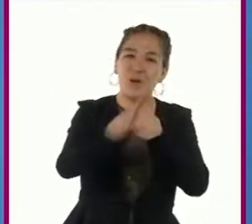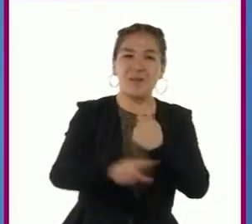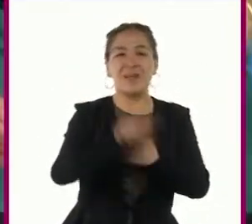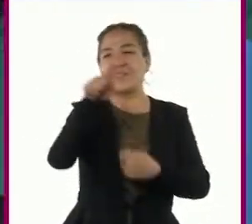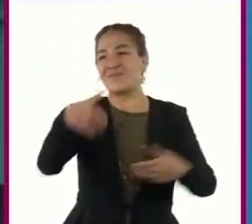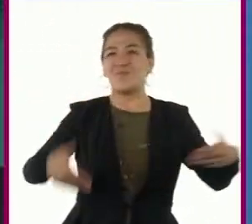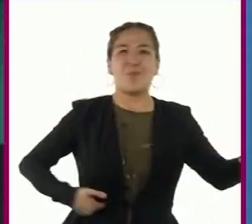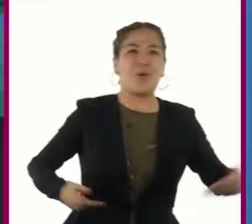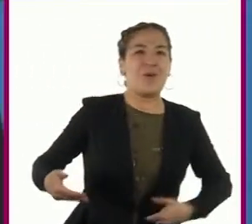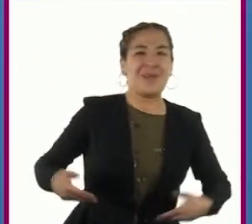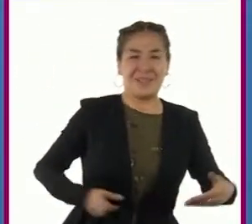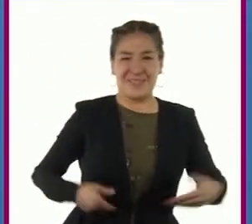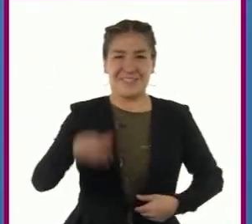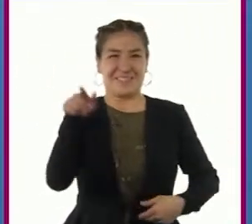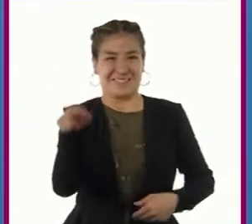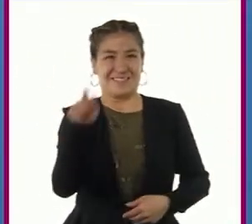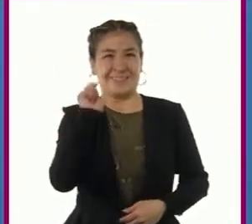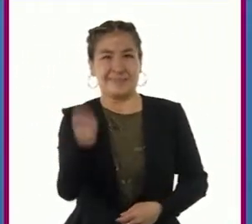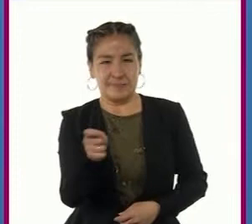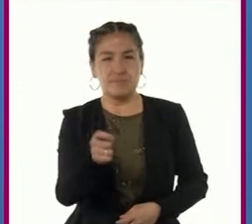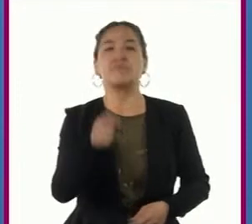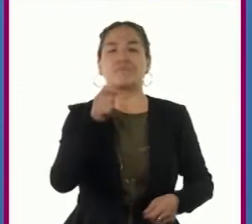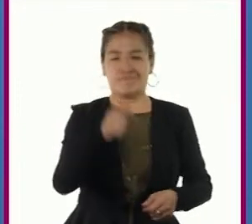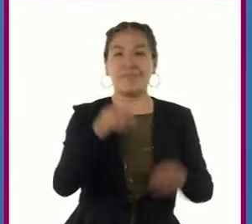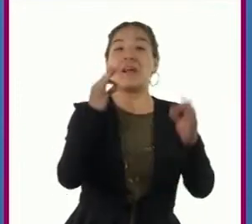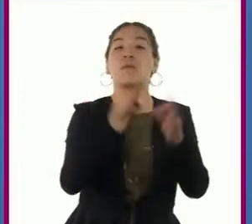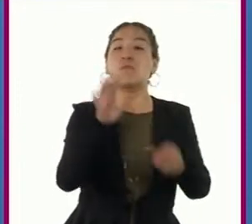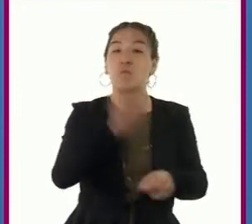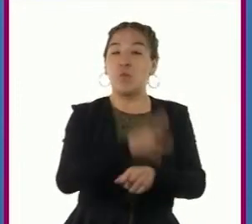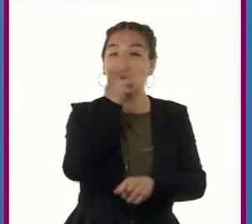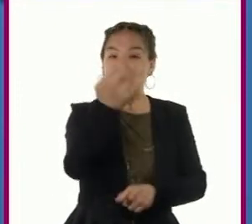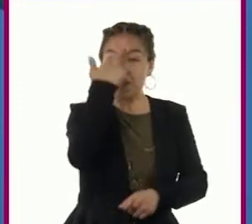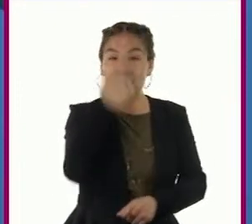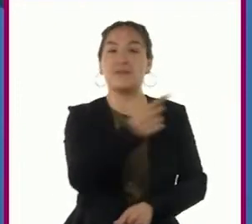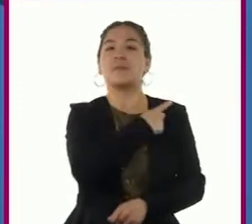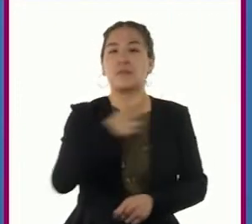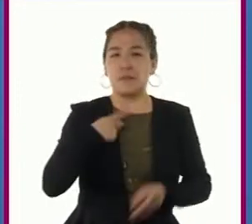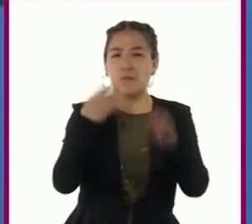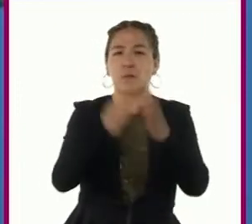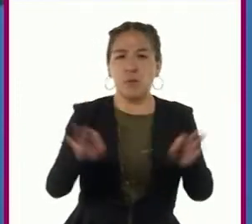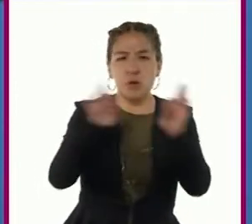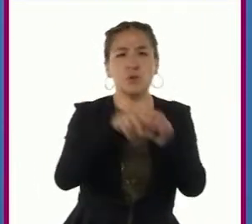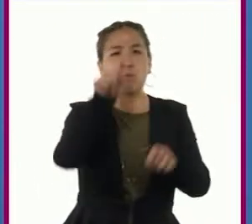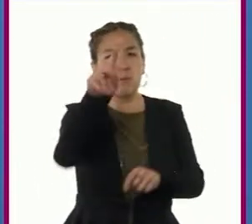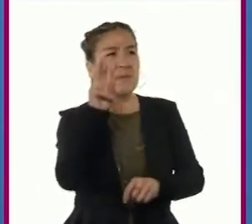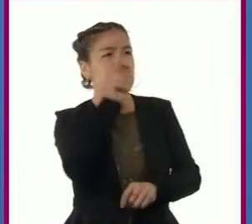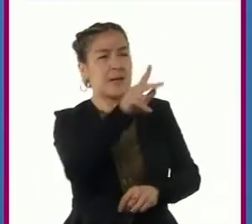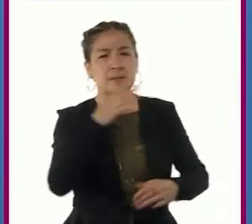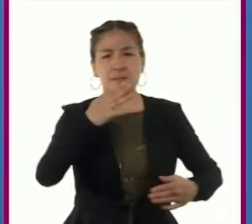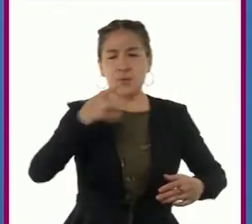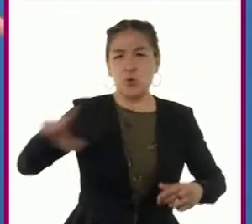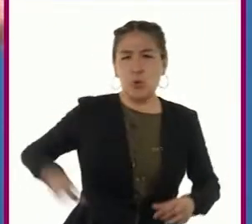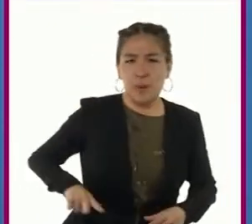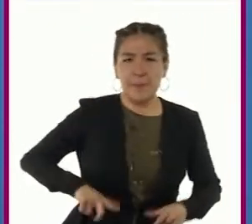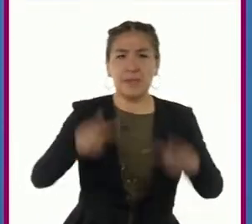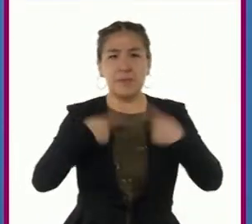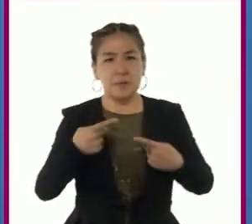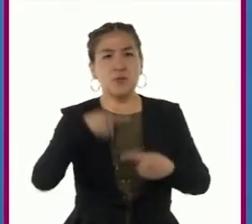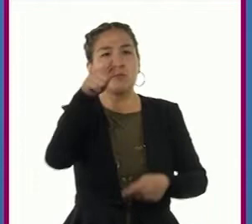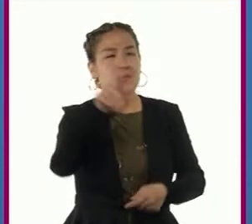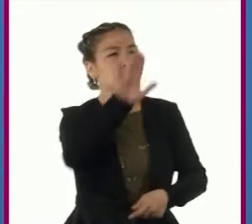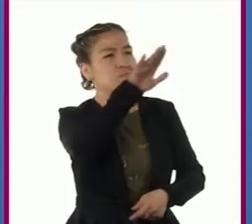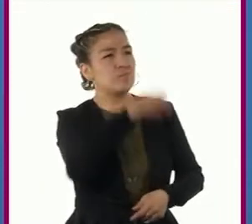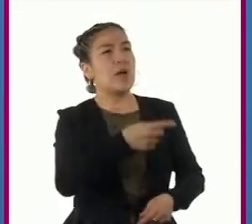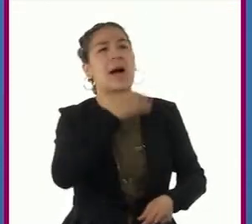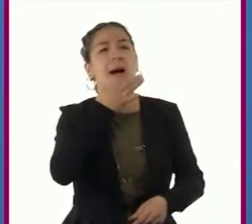sociedad. Por eso, es importante hacer saber a las autoridades lo que vivimos y buscar soluciones e